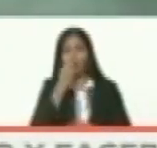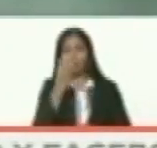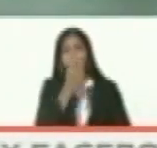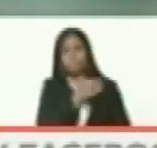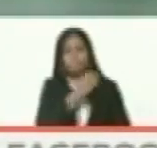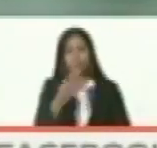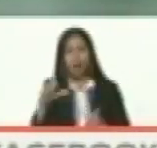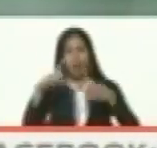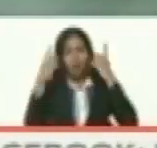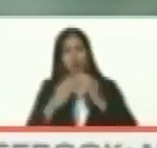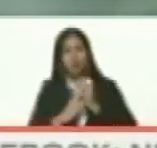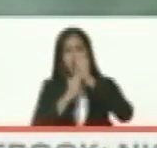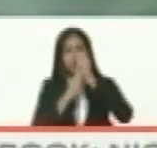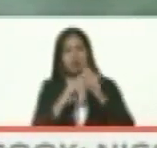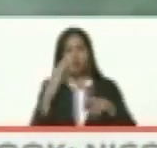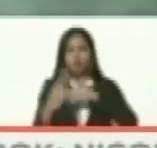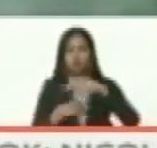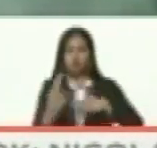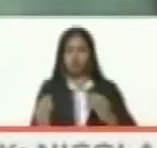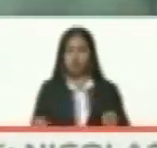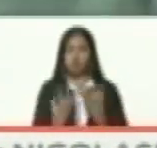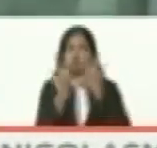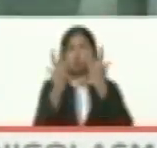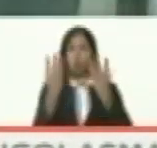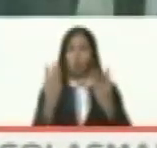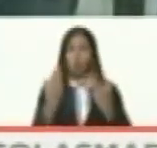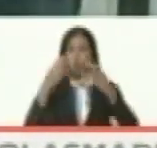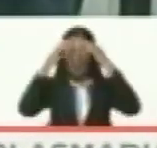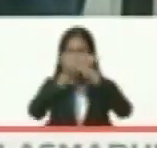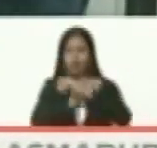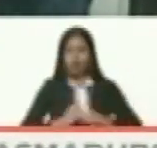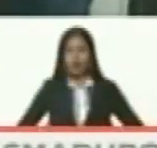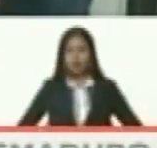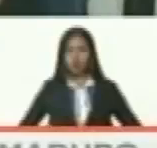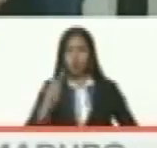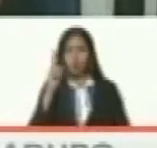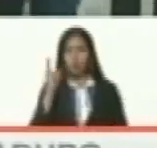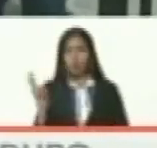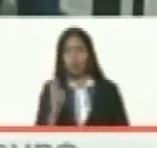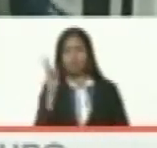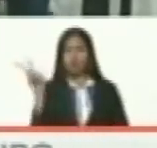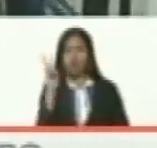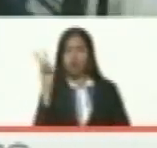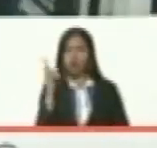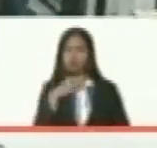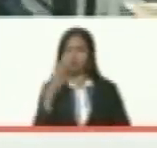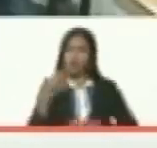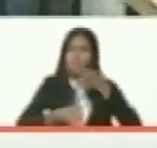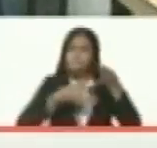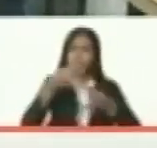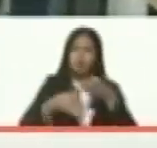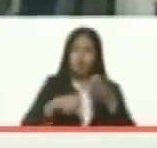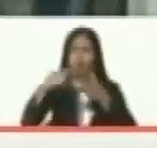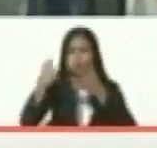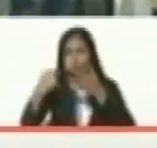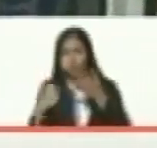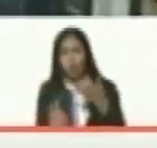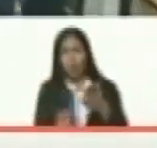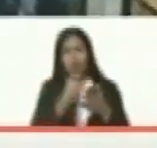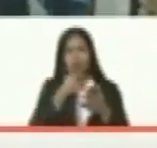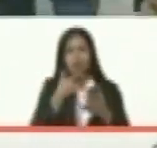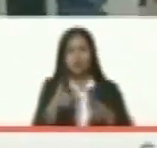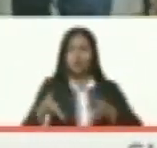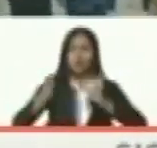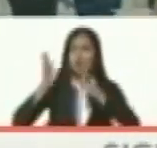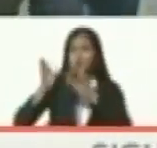Guaira, este líder revolucionario surgido del ejército venezolano, quien nos explique esta hermosa